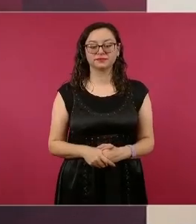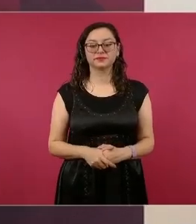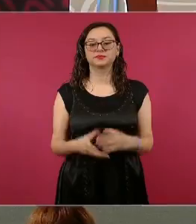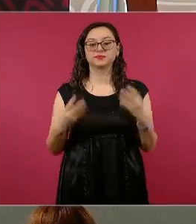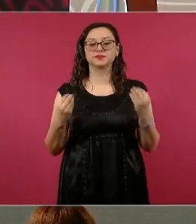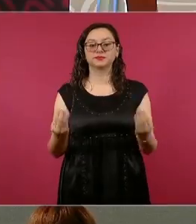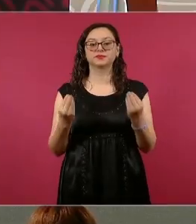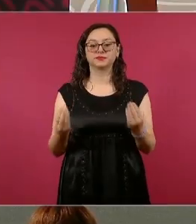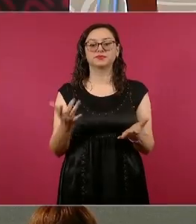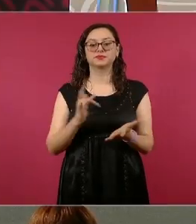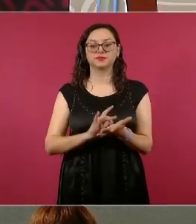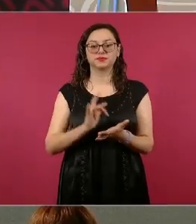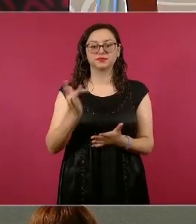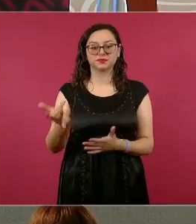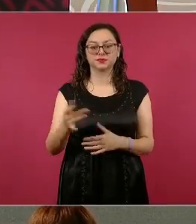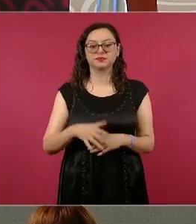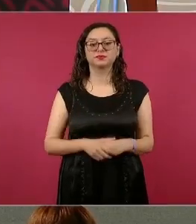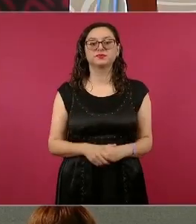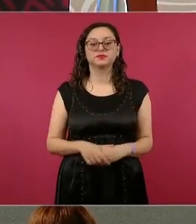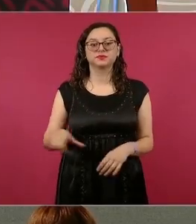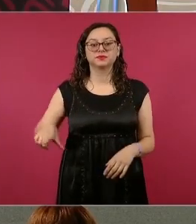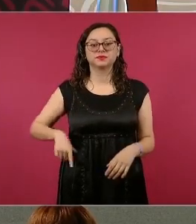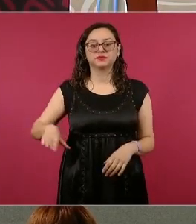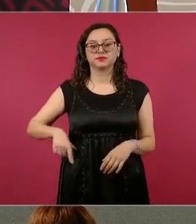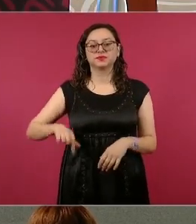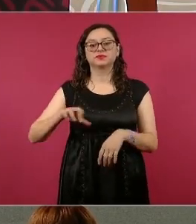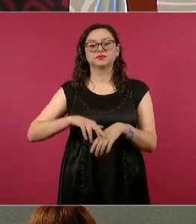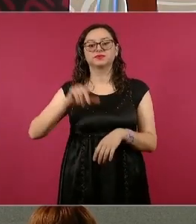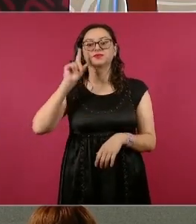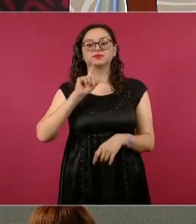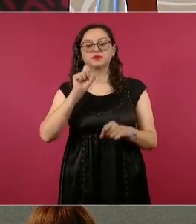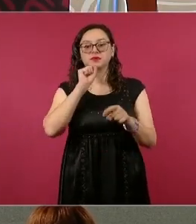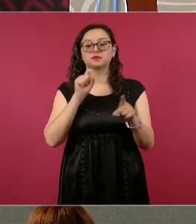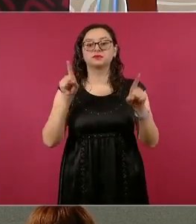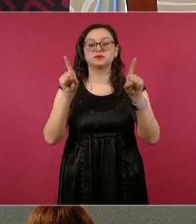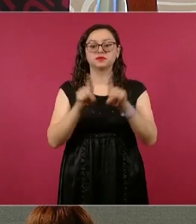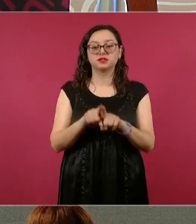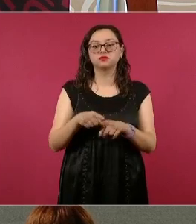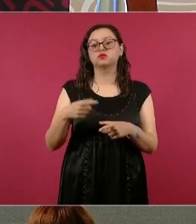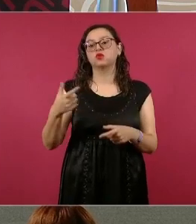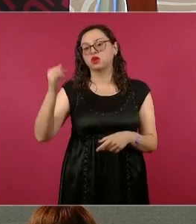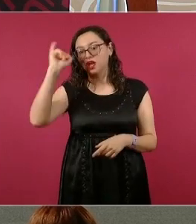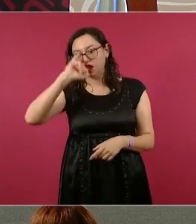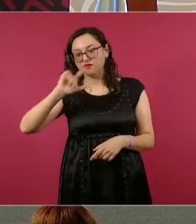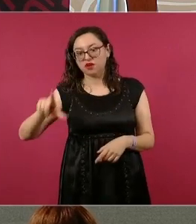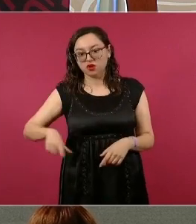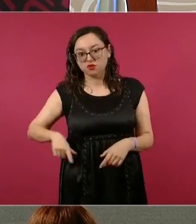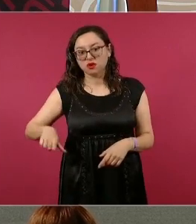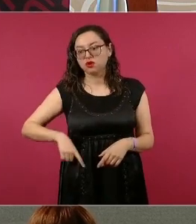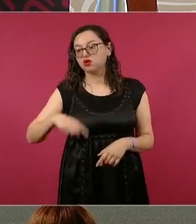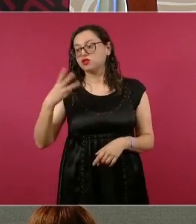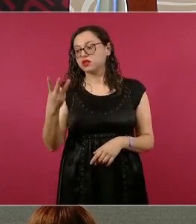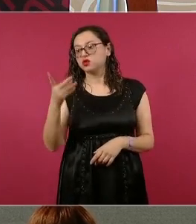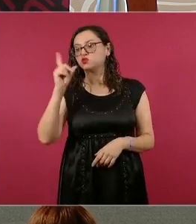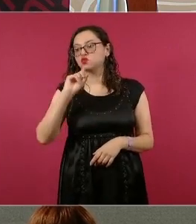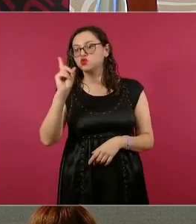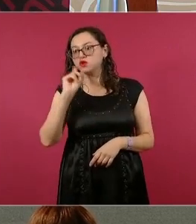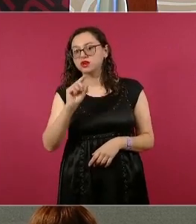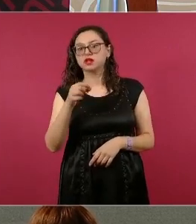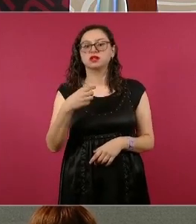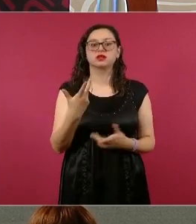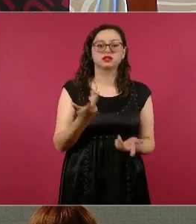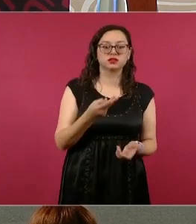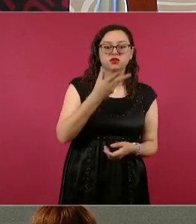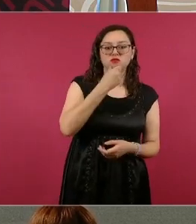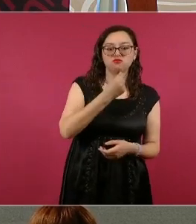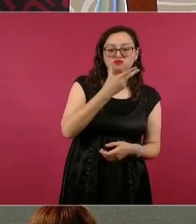Muchas gracias, gobernadora, y muchas gracias al jefe de gobierno, a las tres gobernadoras, a los cuatro gobernadores. Como lo ha comentado